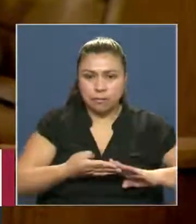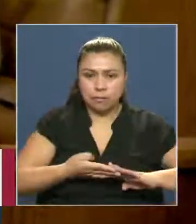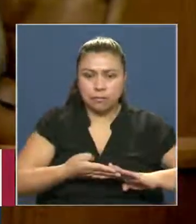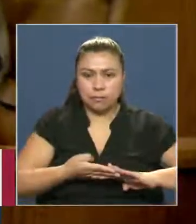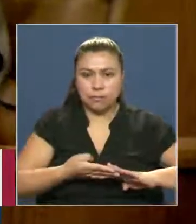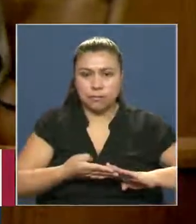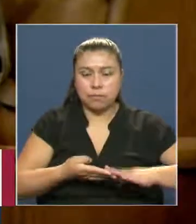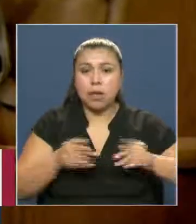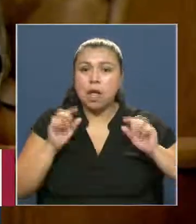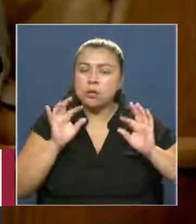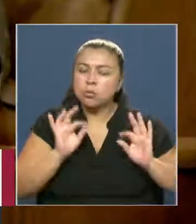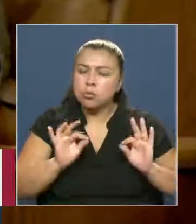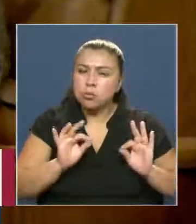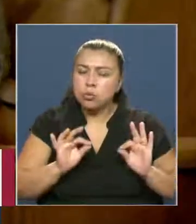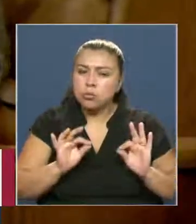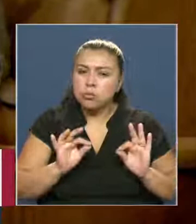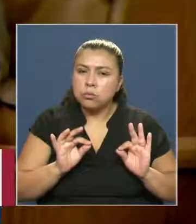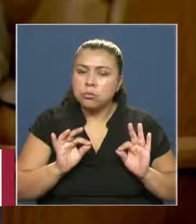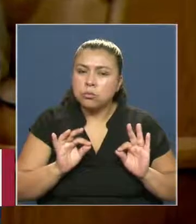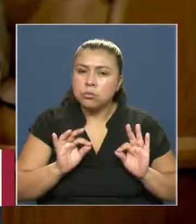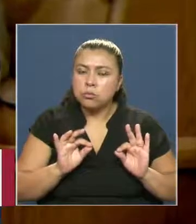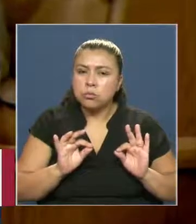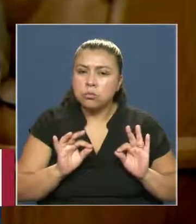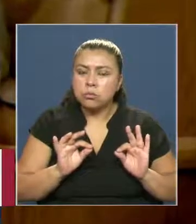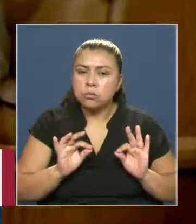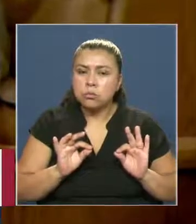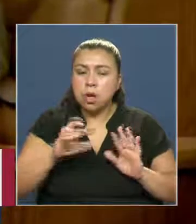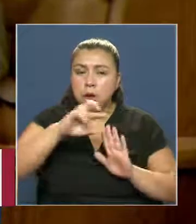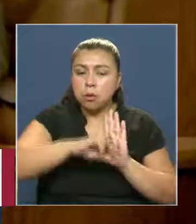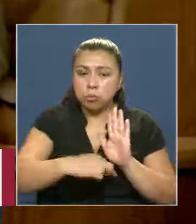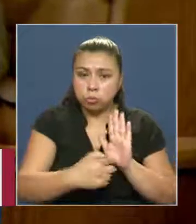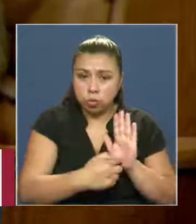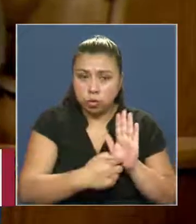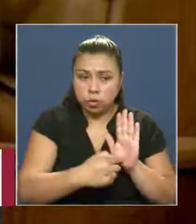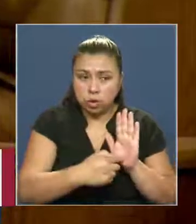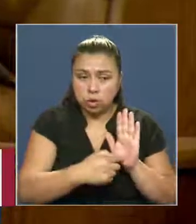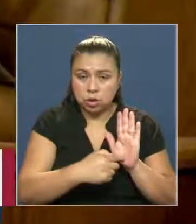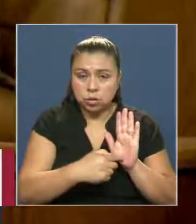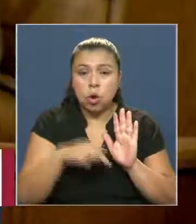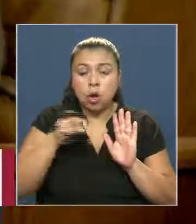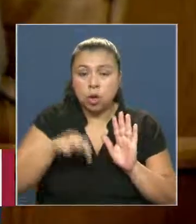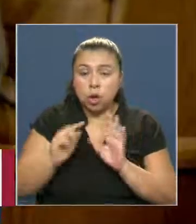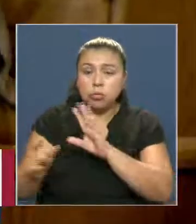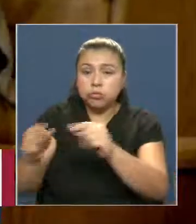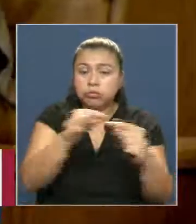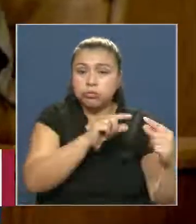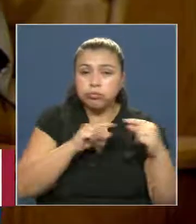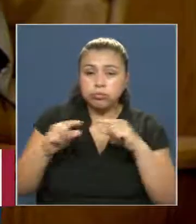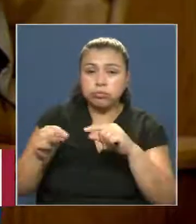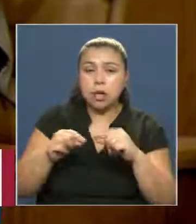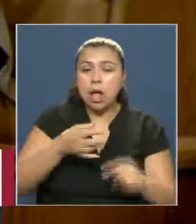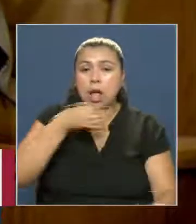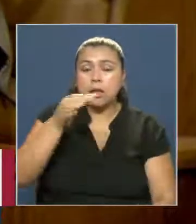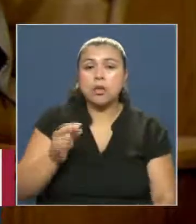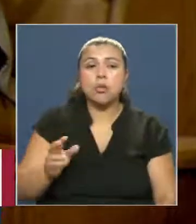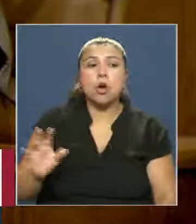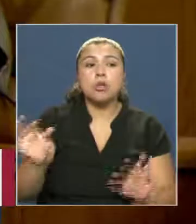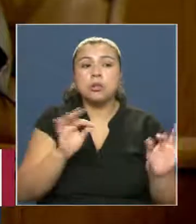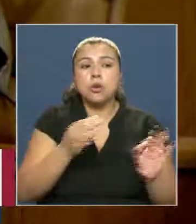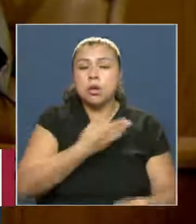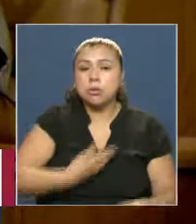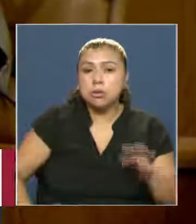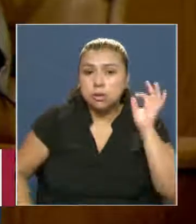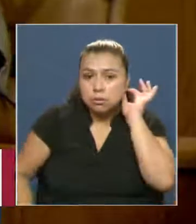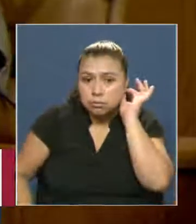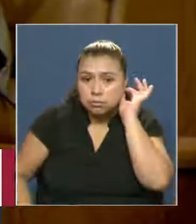Y eso justifica plenamente el proyecto que ahora estamos discutiendo. He dicho, señora Presidenta, muchas